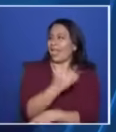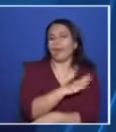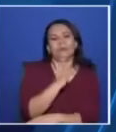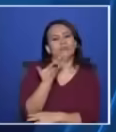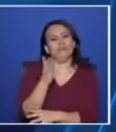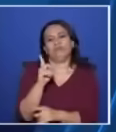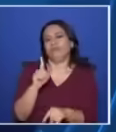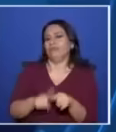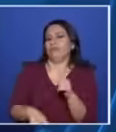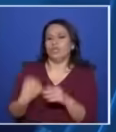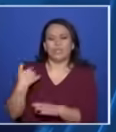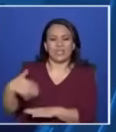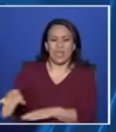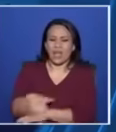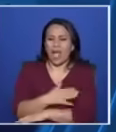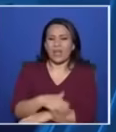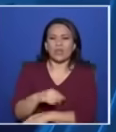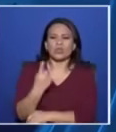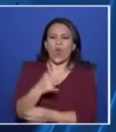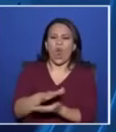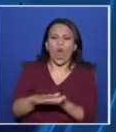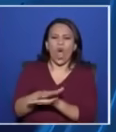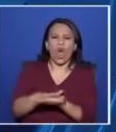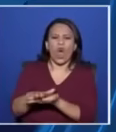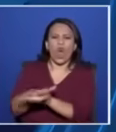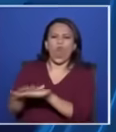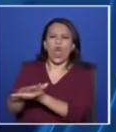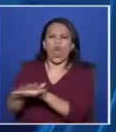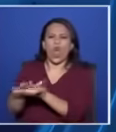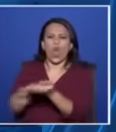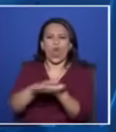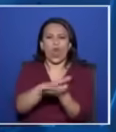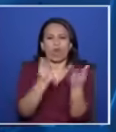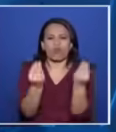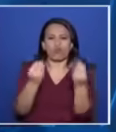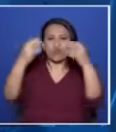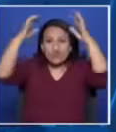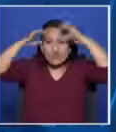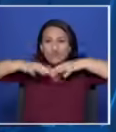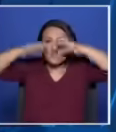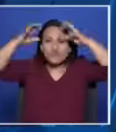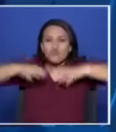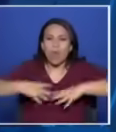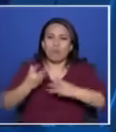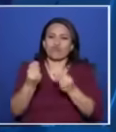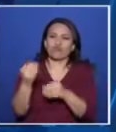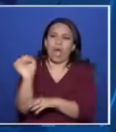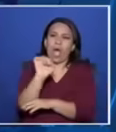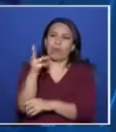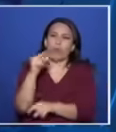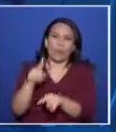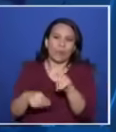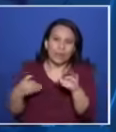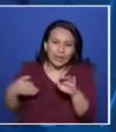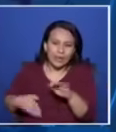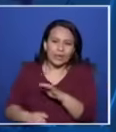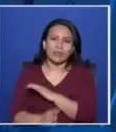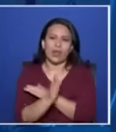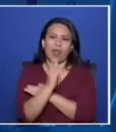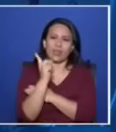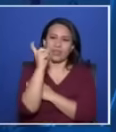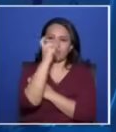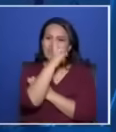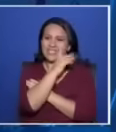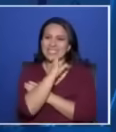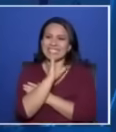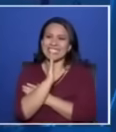de lodo, de huecos y agua debido a las últimas lluvias. Son varios tramos por los que no pueden transitar los carros por allí, que incluso